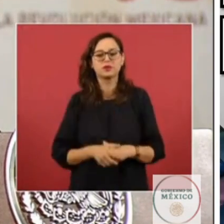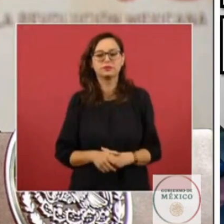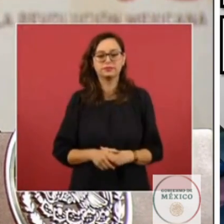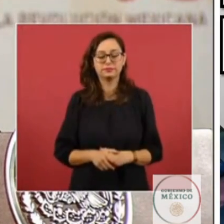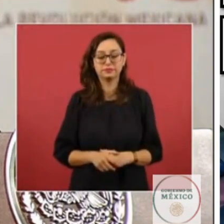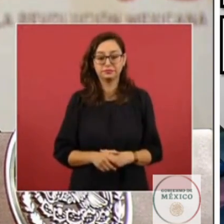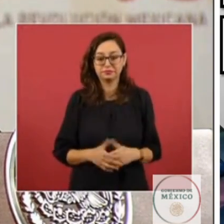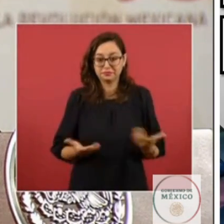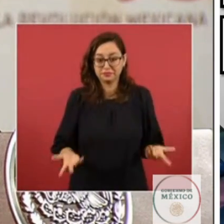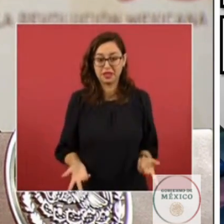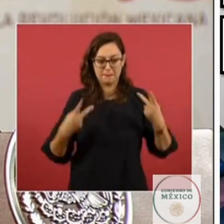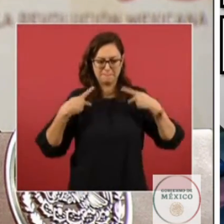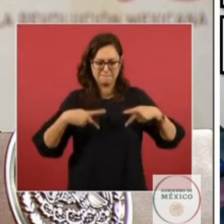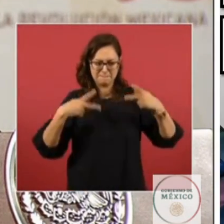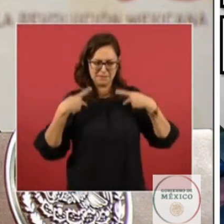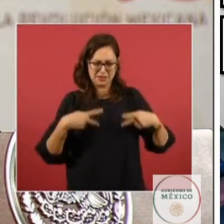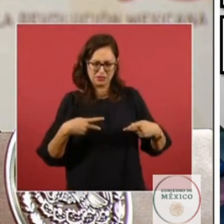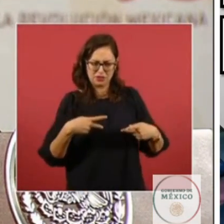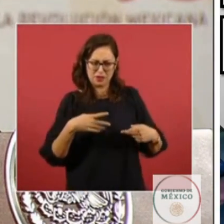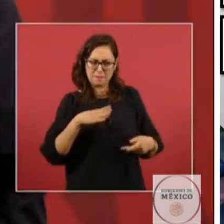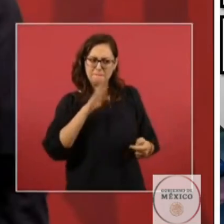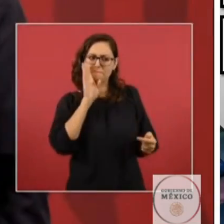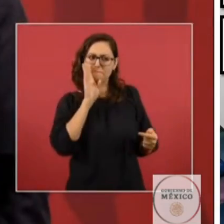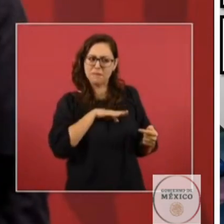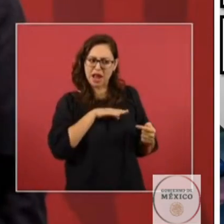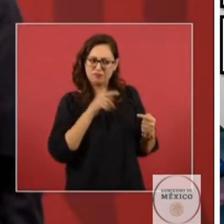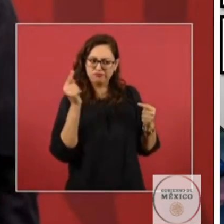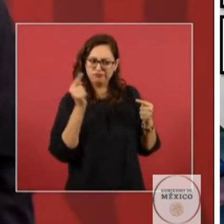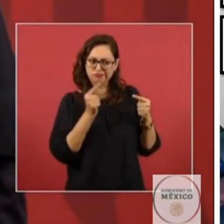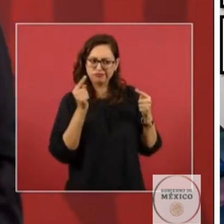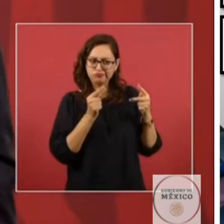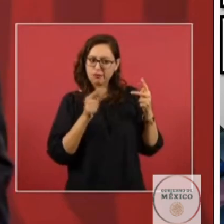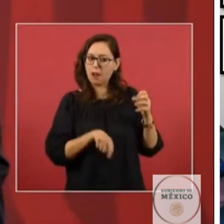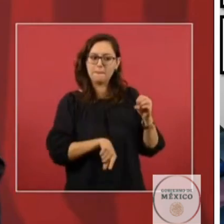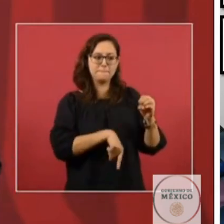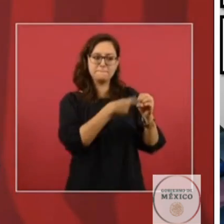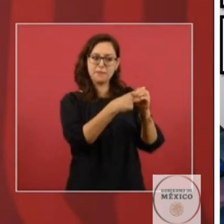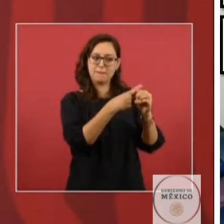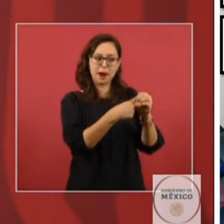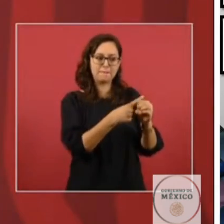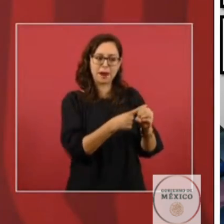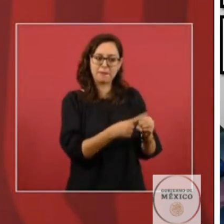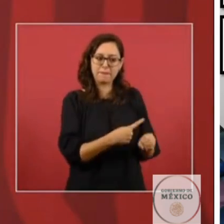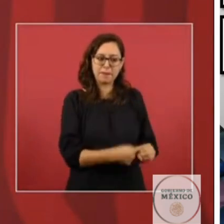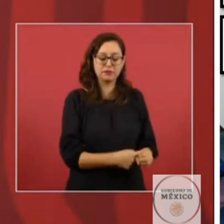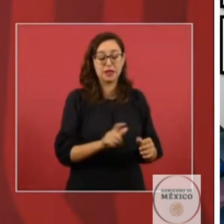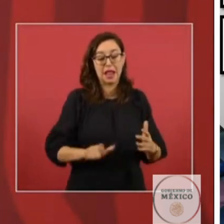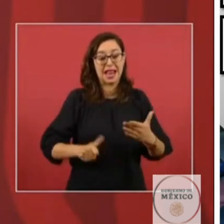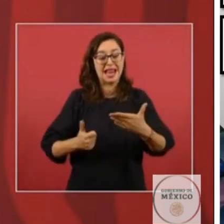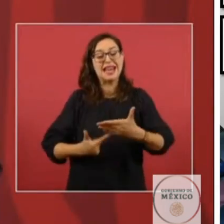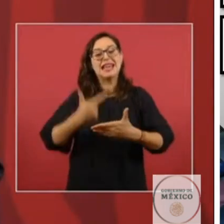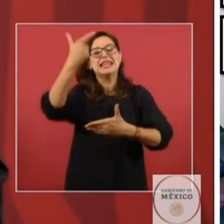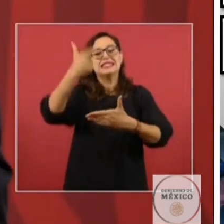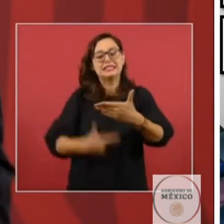como órgano autónomo del Estado Nacional Mexicano, ¿no?